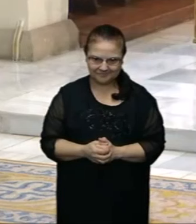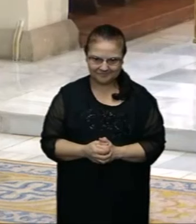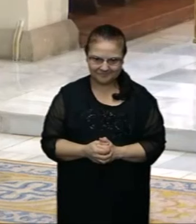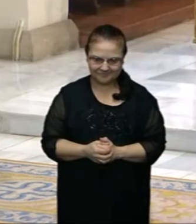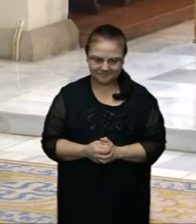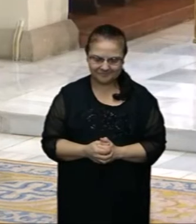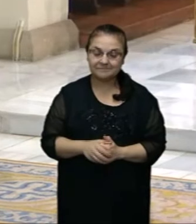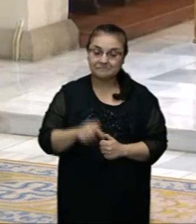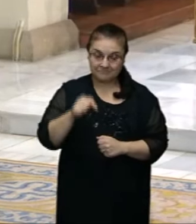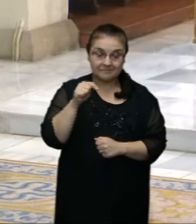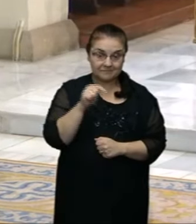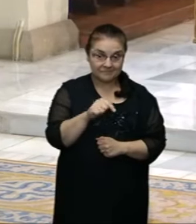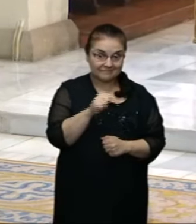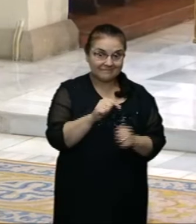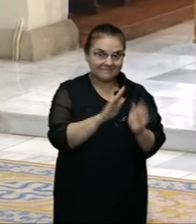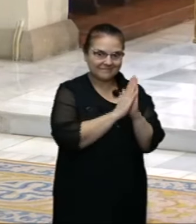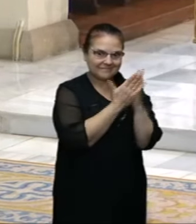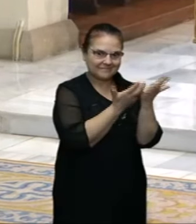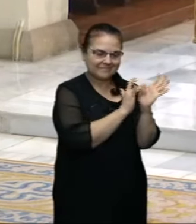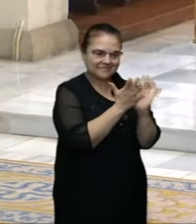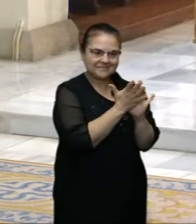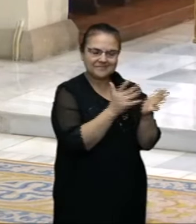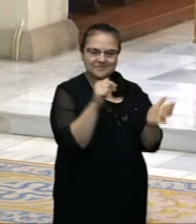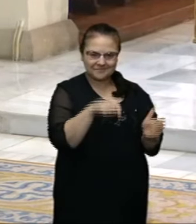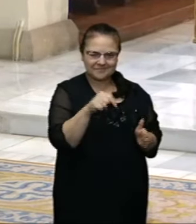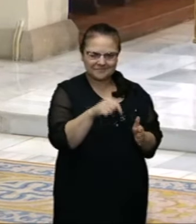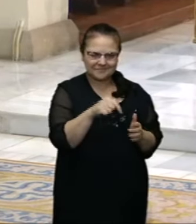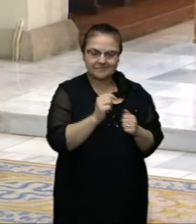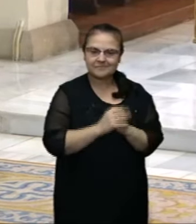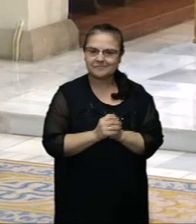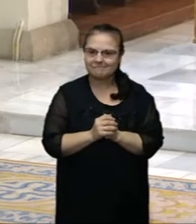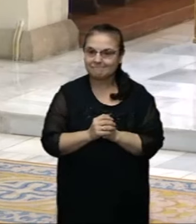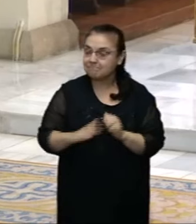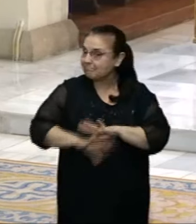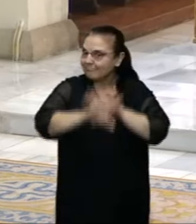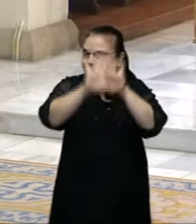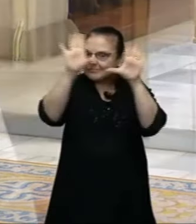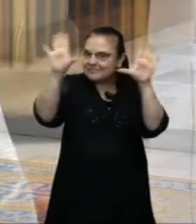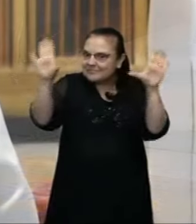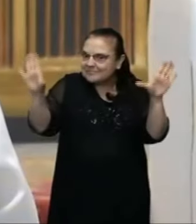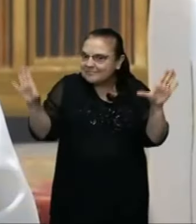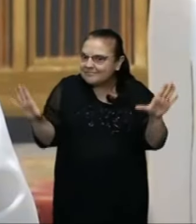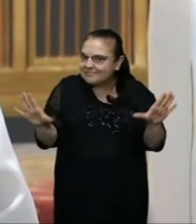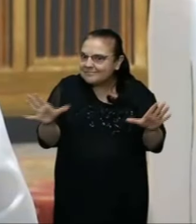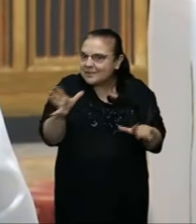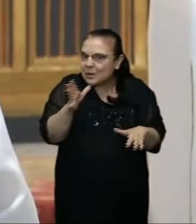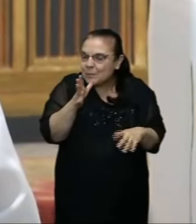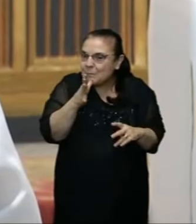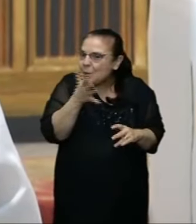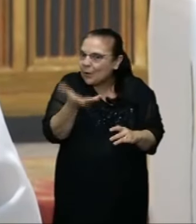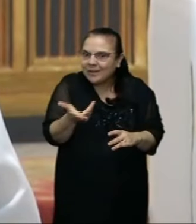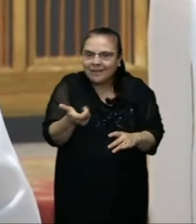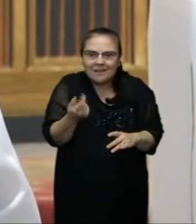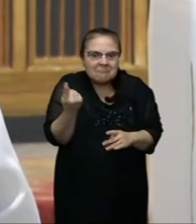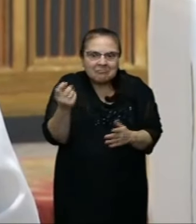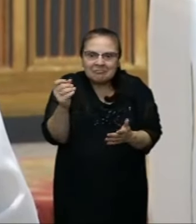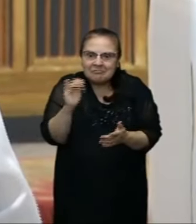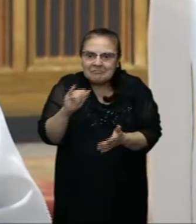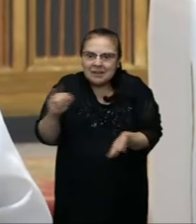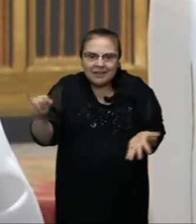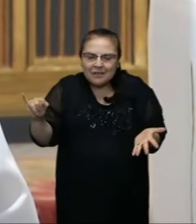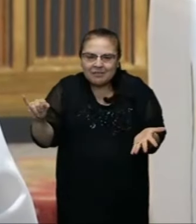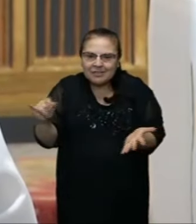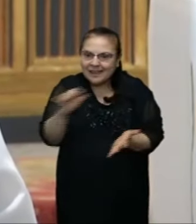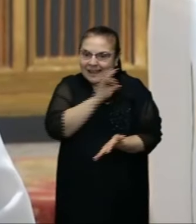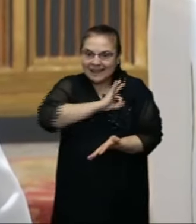nos encontramos este Evangelio que es tan iluminador porque es una de las veces en las que el Señor